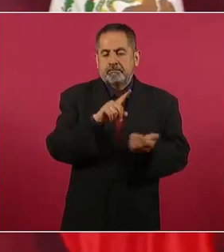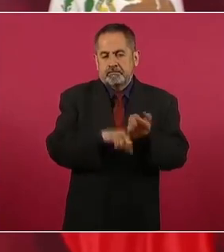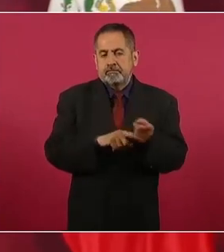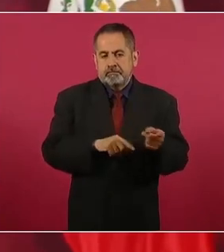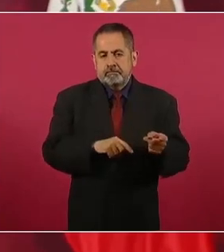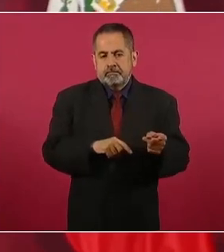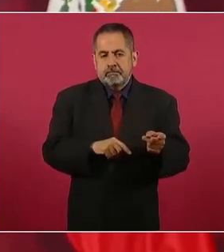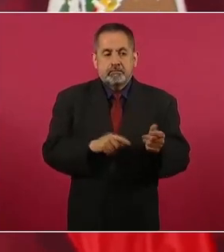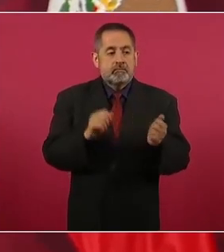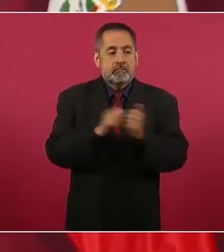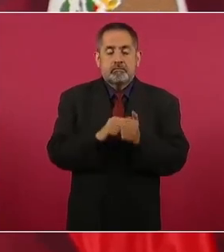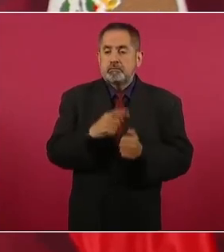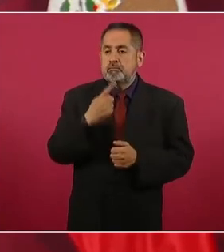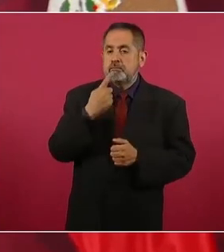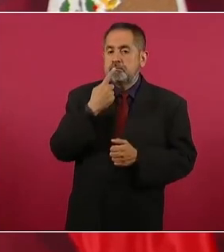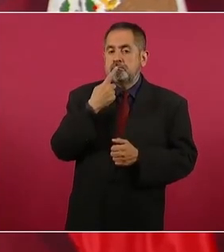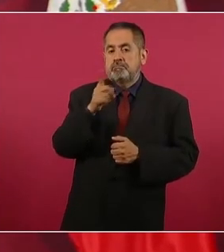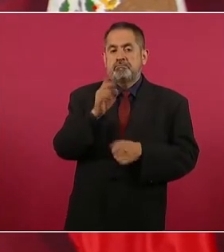el recurso de amparo.